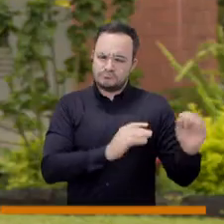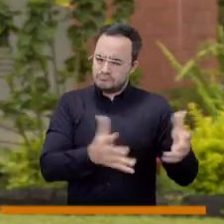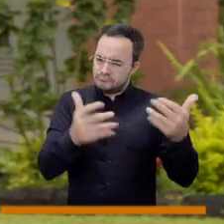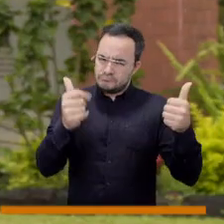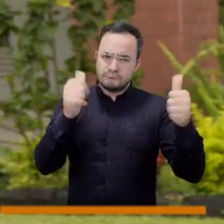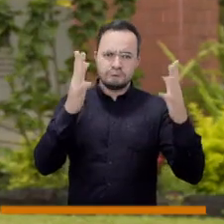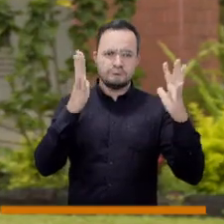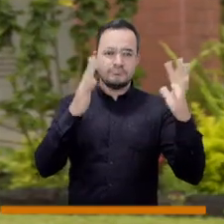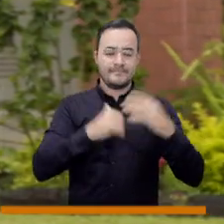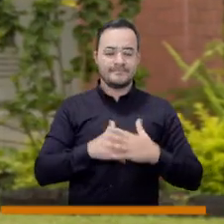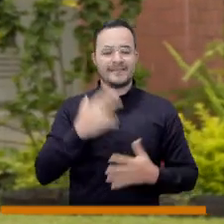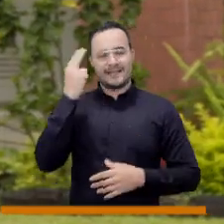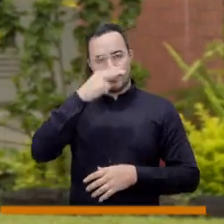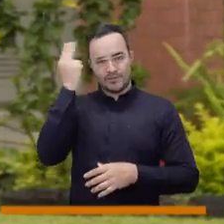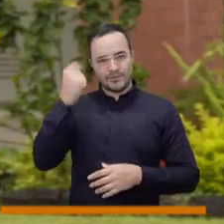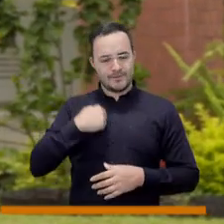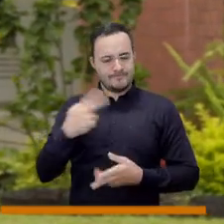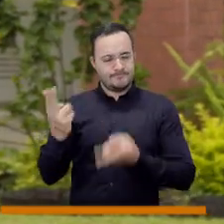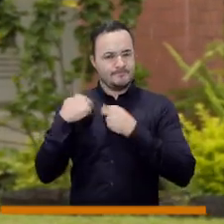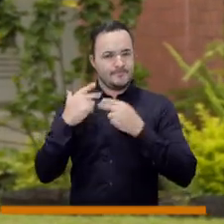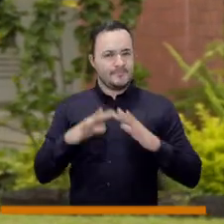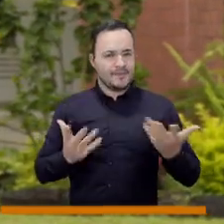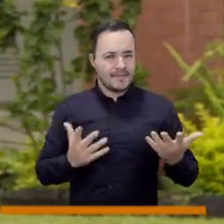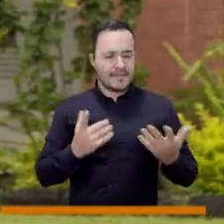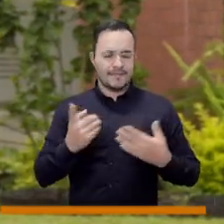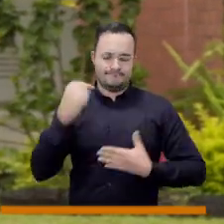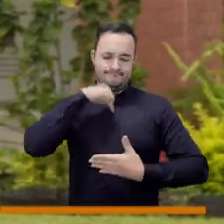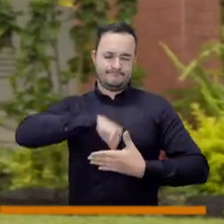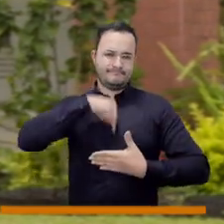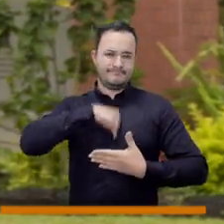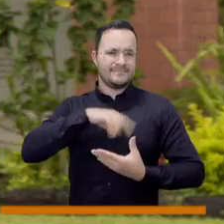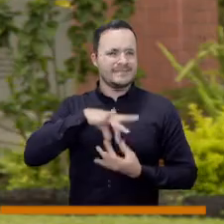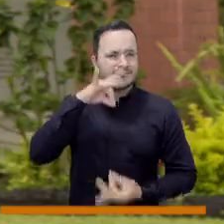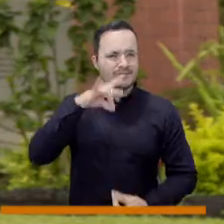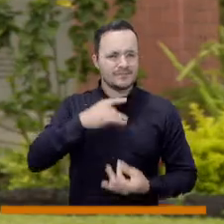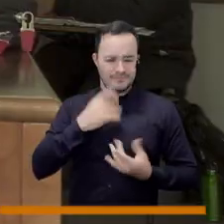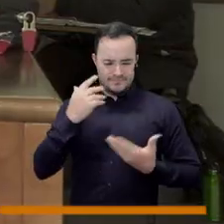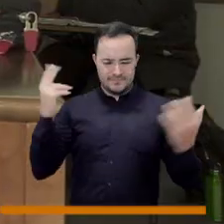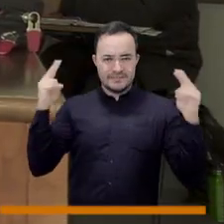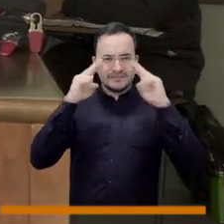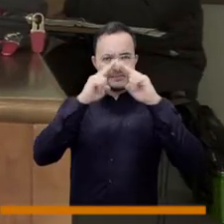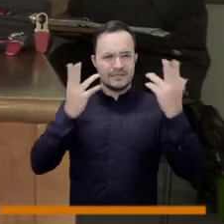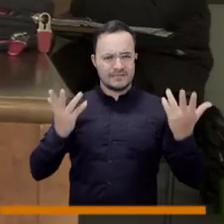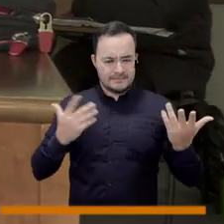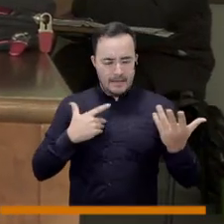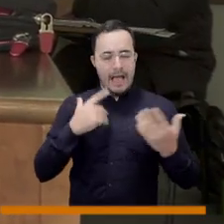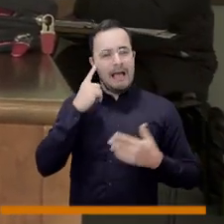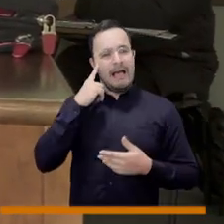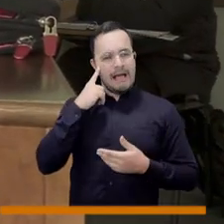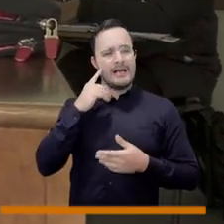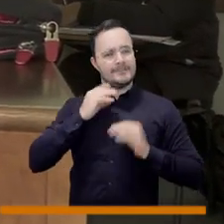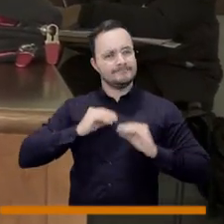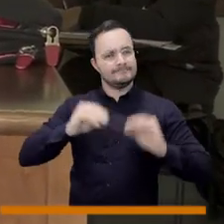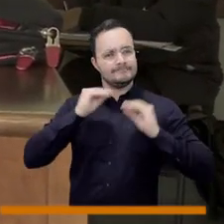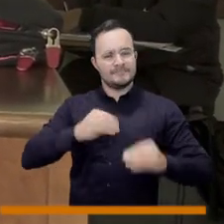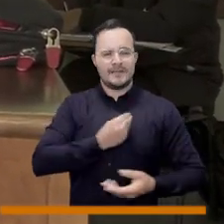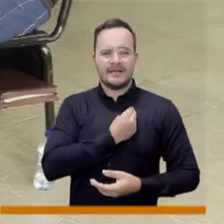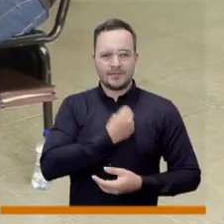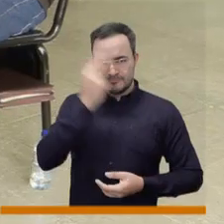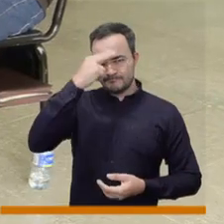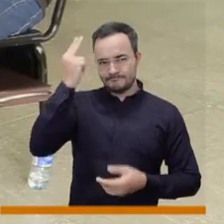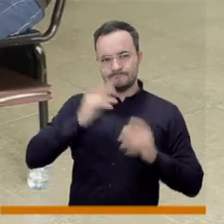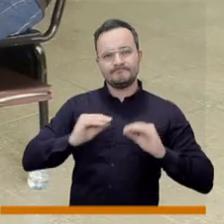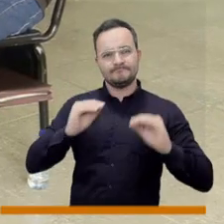bellamente. Pues a nosotros los católicos, ¿qué nos corresponde? La vida interna del espíritu, del ser. Y pienso que por ahí va el reto católico en la